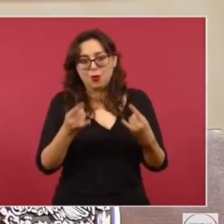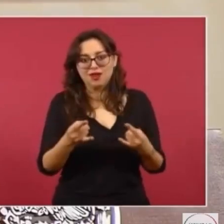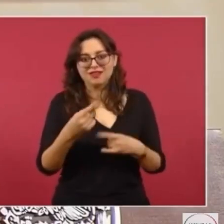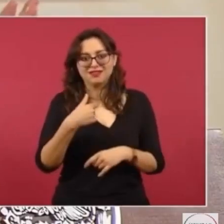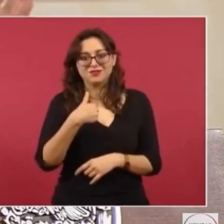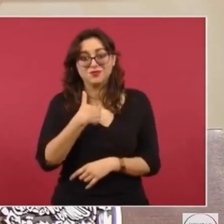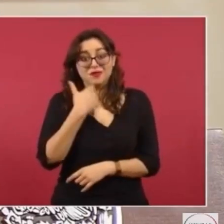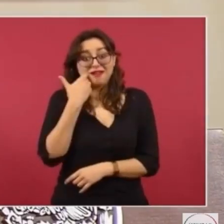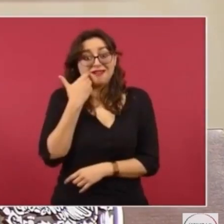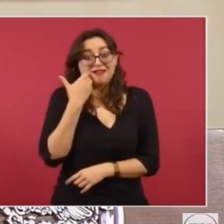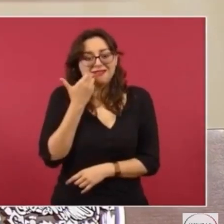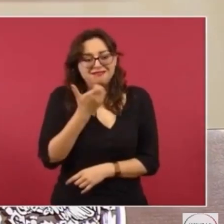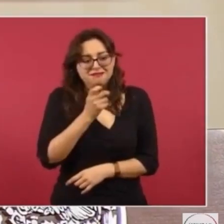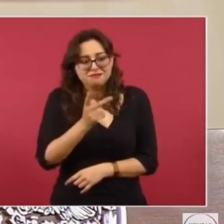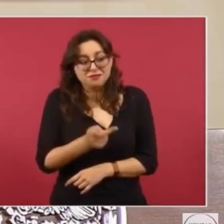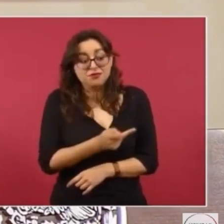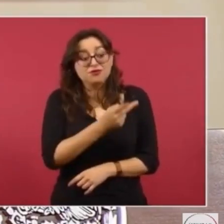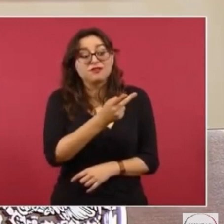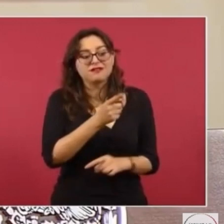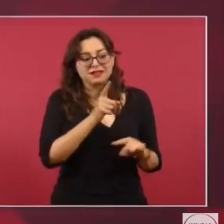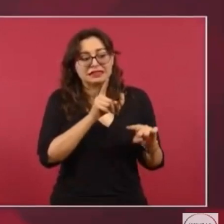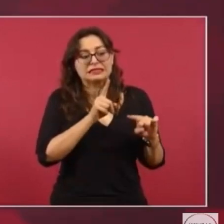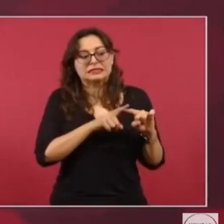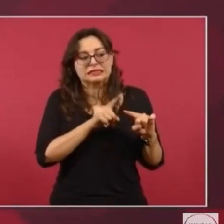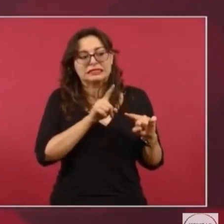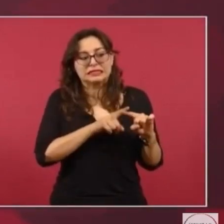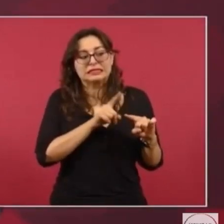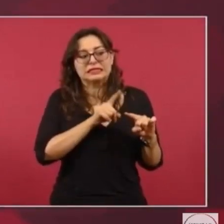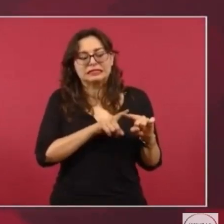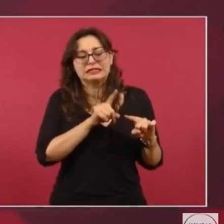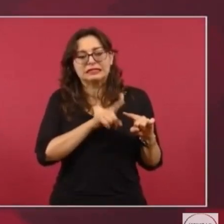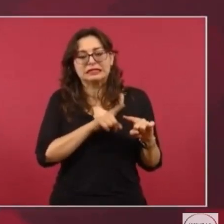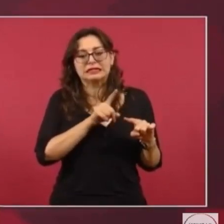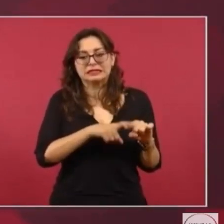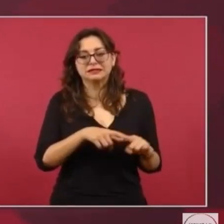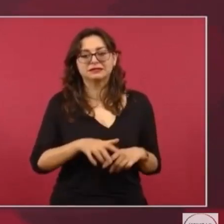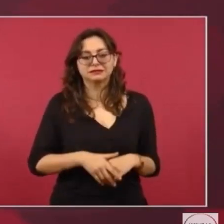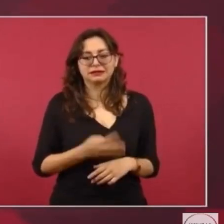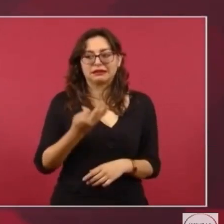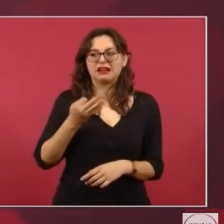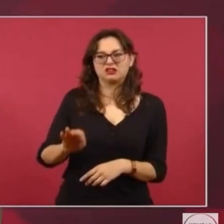Entonces, ya después que nos volvemos a reunir, sí le pregunté.